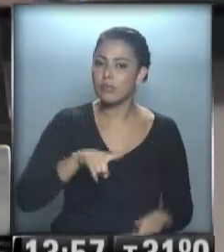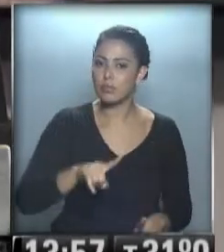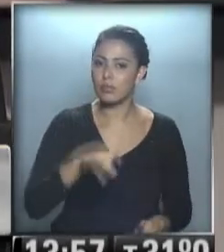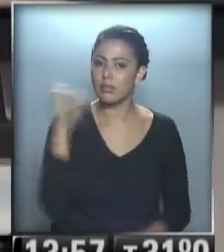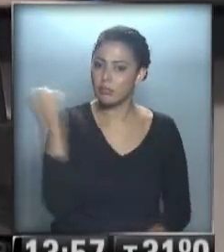grandes